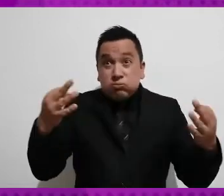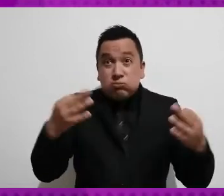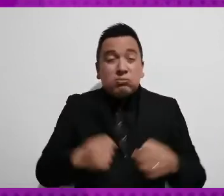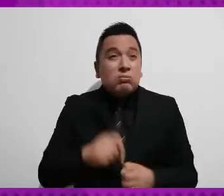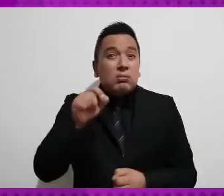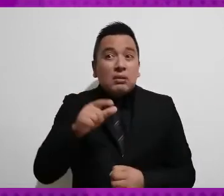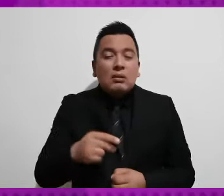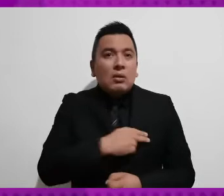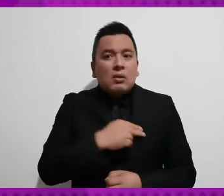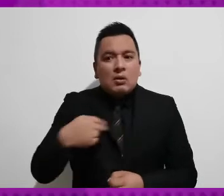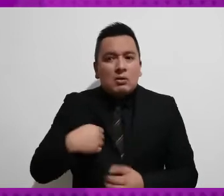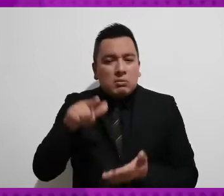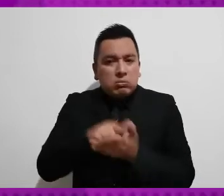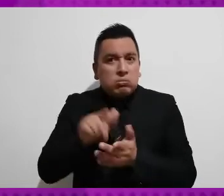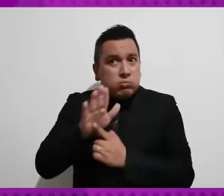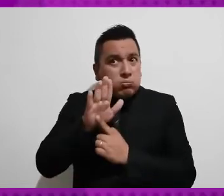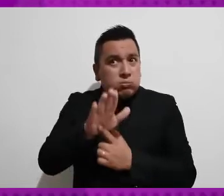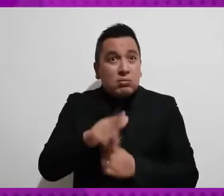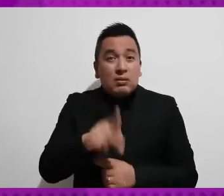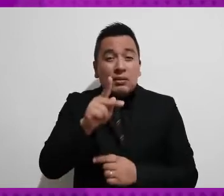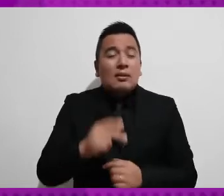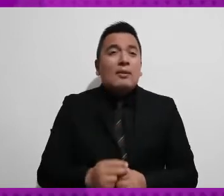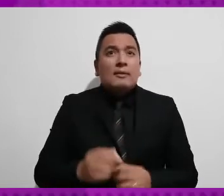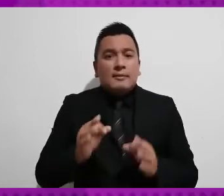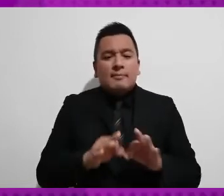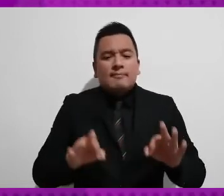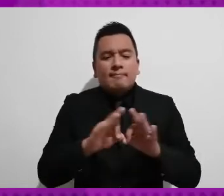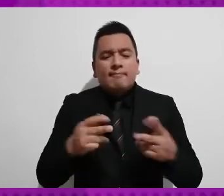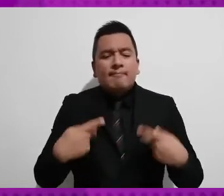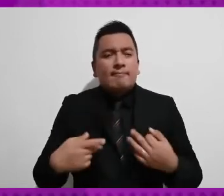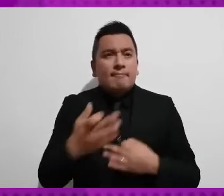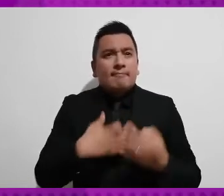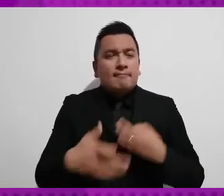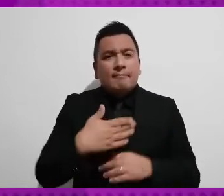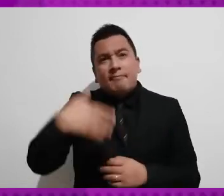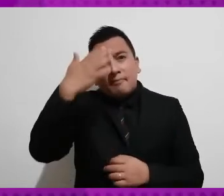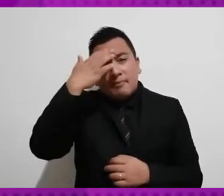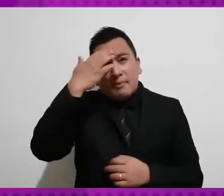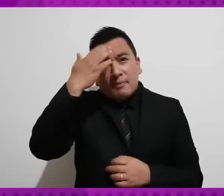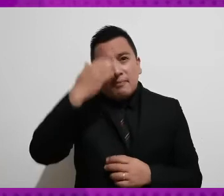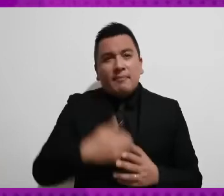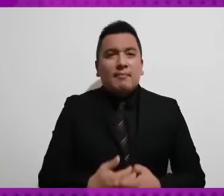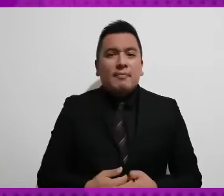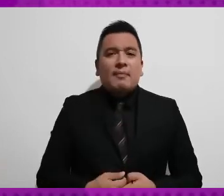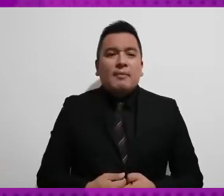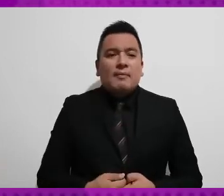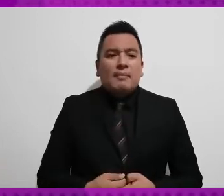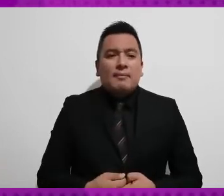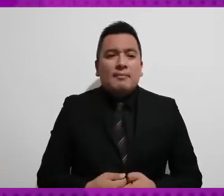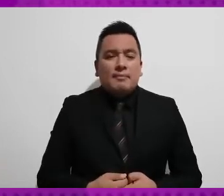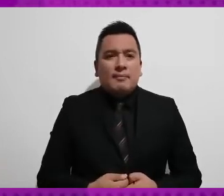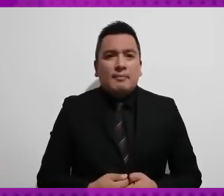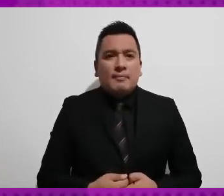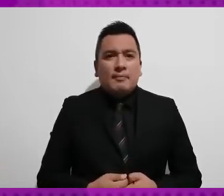el día de la jornada electoral. Sin embargo, es necesario que toda la ciudadanía empecemos a conocerlos y empecemos a